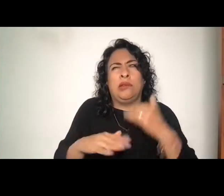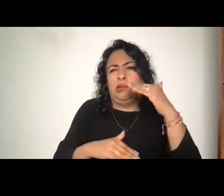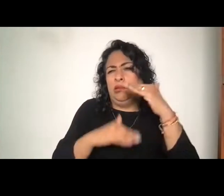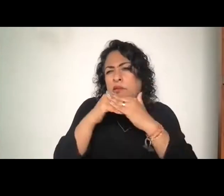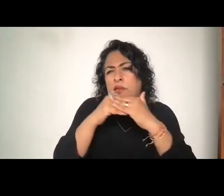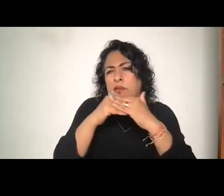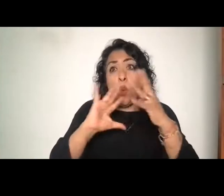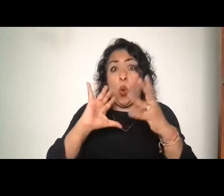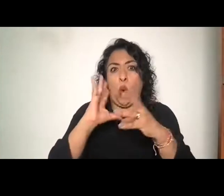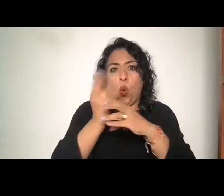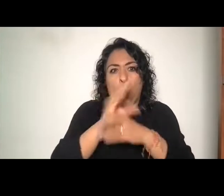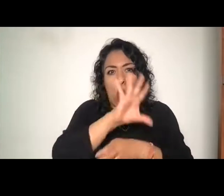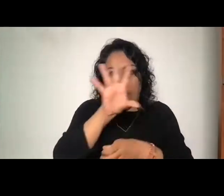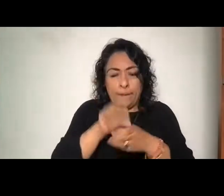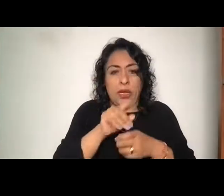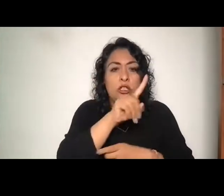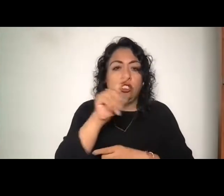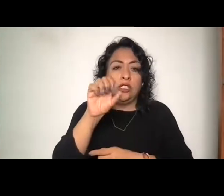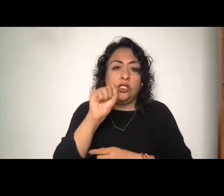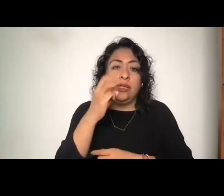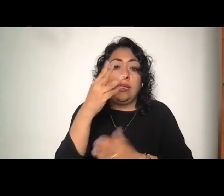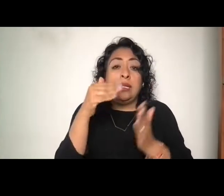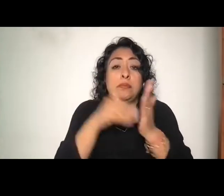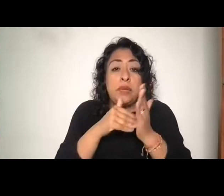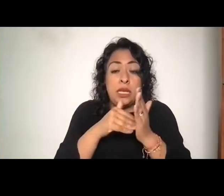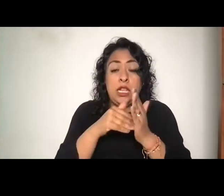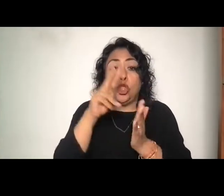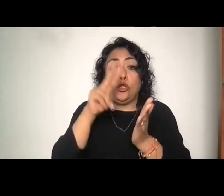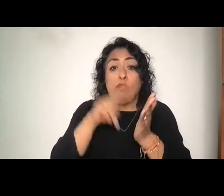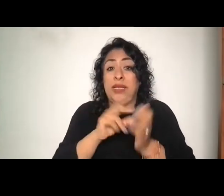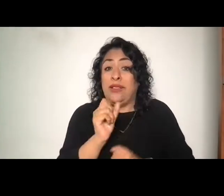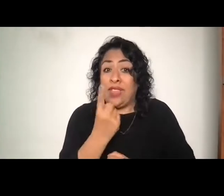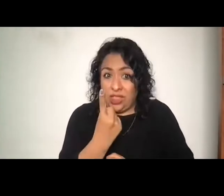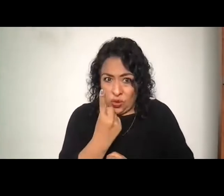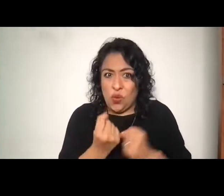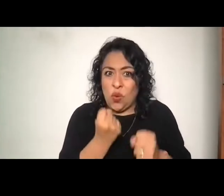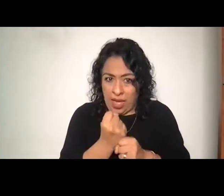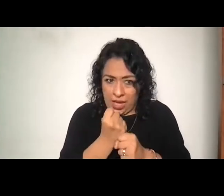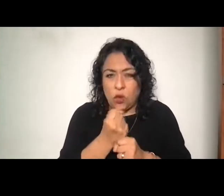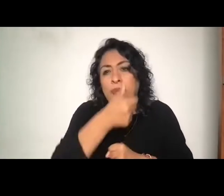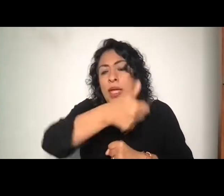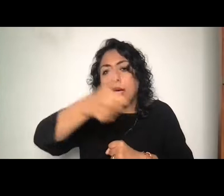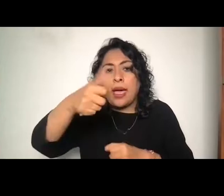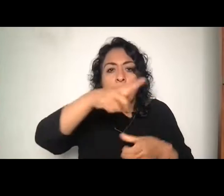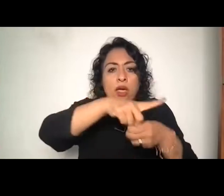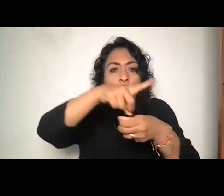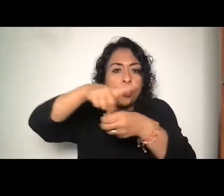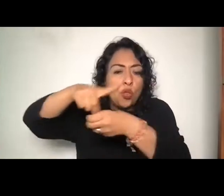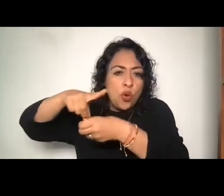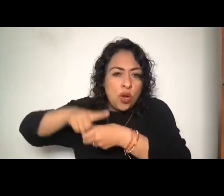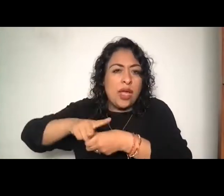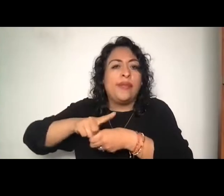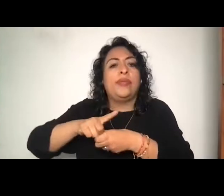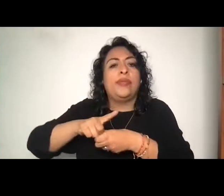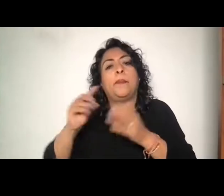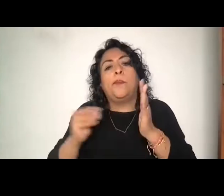global, 163,000 pesos en este año, y ahí cada donante particular mete,